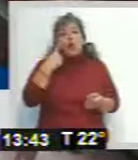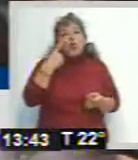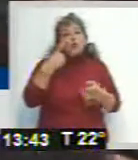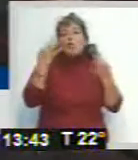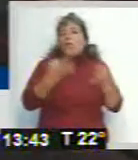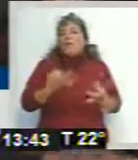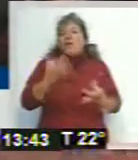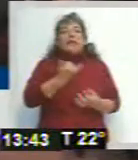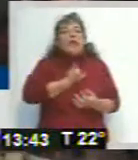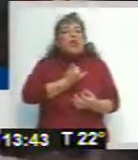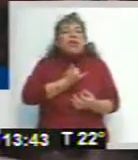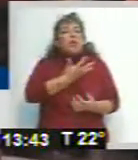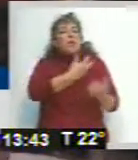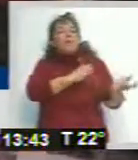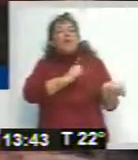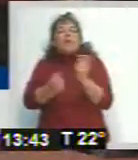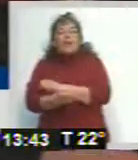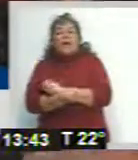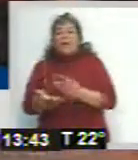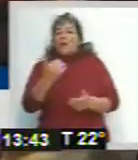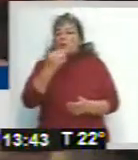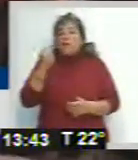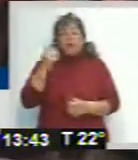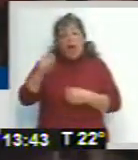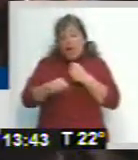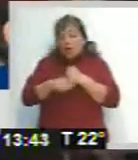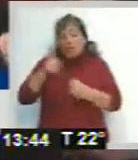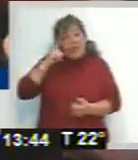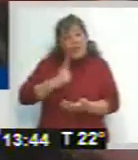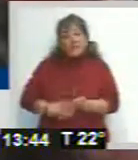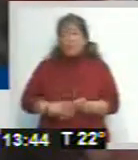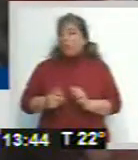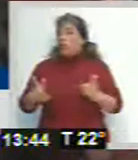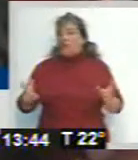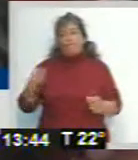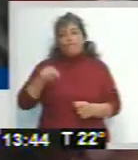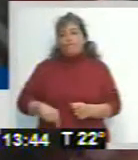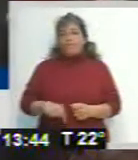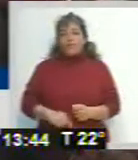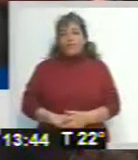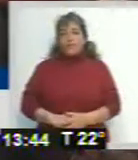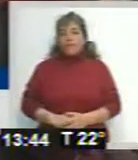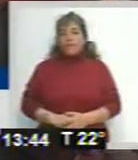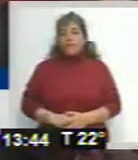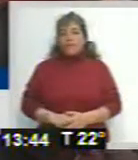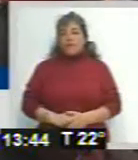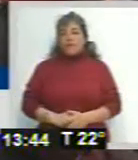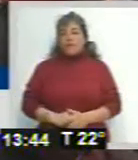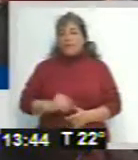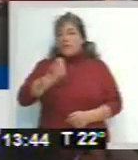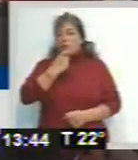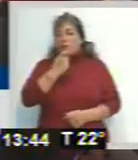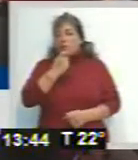a dónde nos van a llevar ni nada. Todavía no han tomado una decisión de qué es lo que van a hacer. Todavía no. Y, por